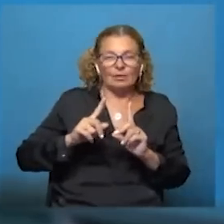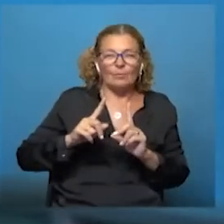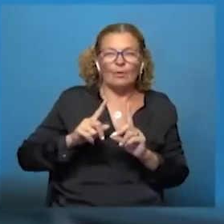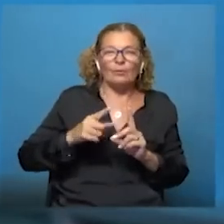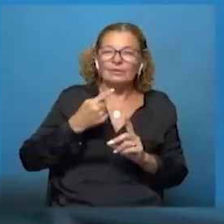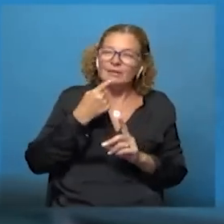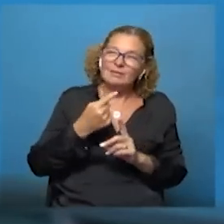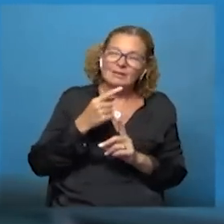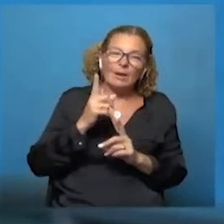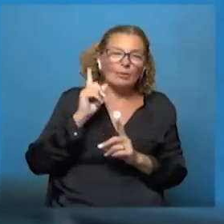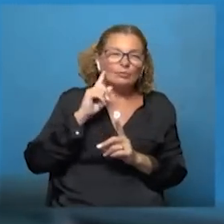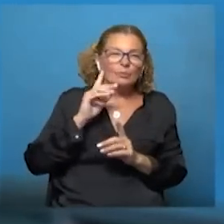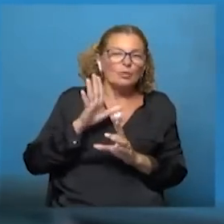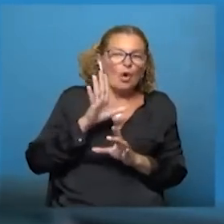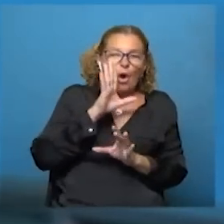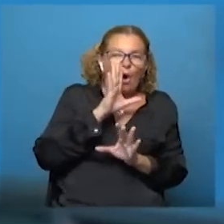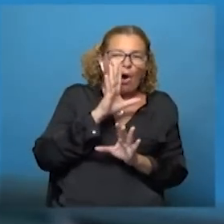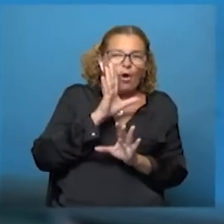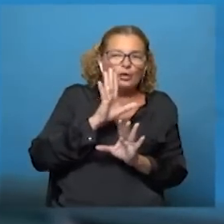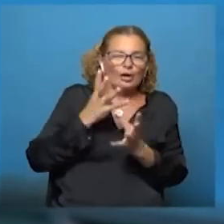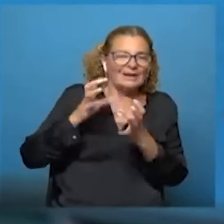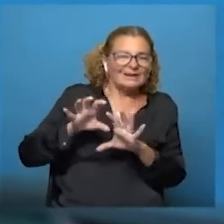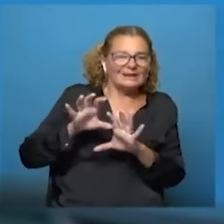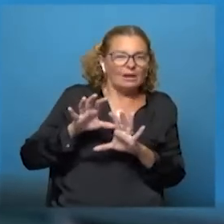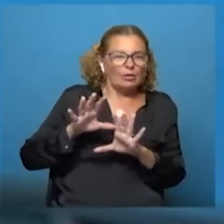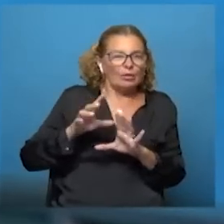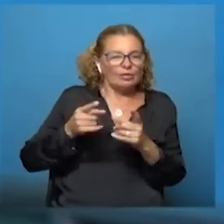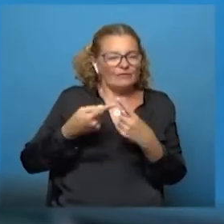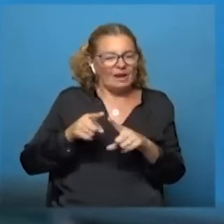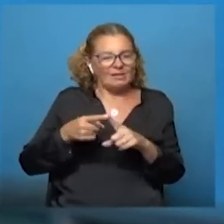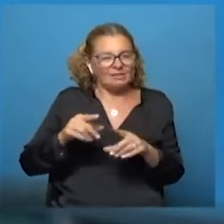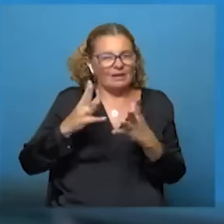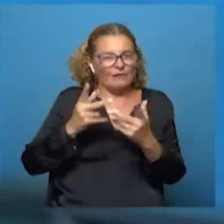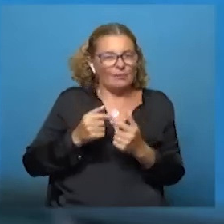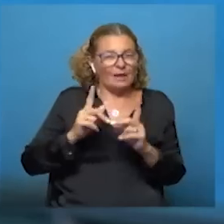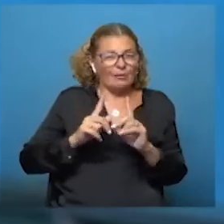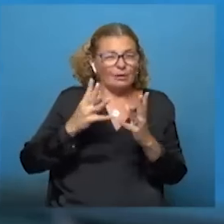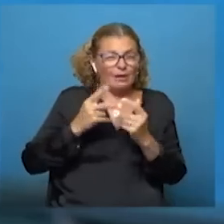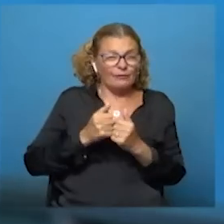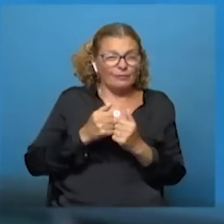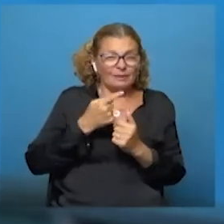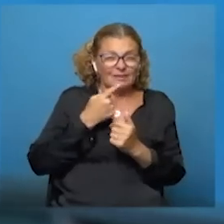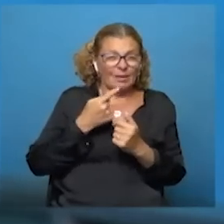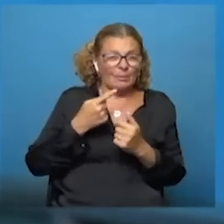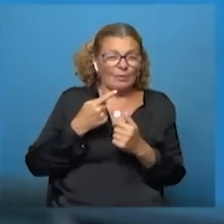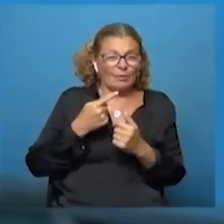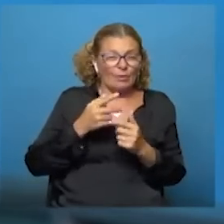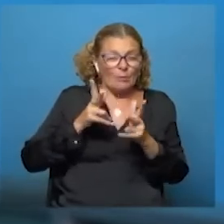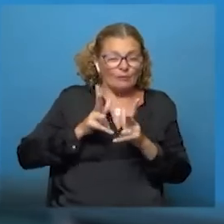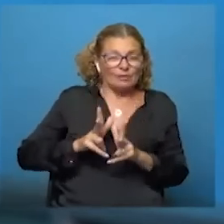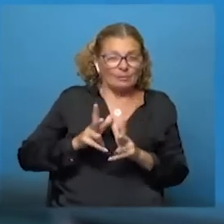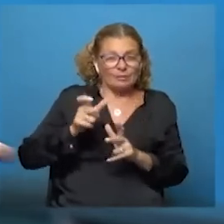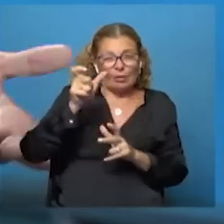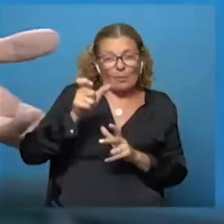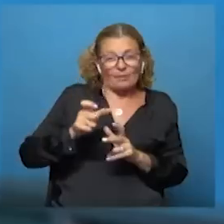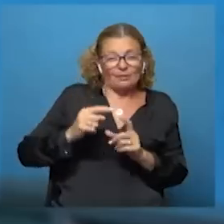comentarios o resistencias o estilos que de alguna forma vos sentías que te agraviaban o profesionalmente como